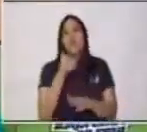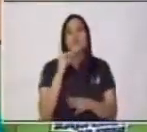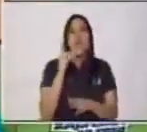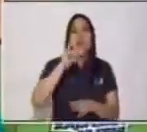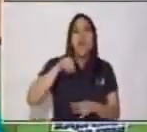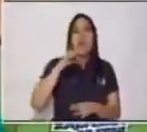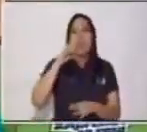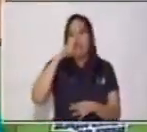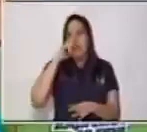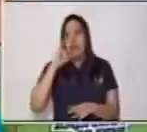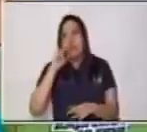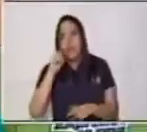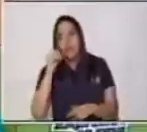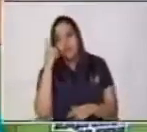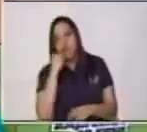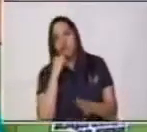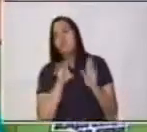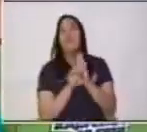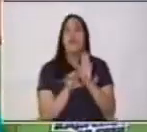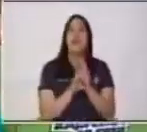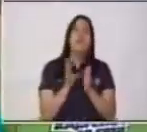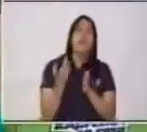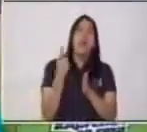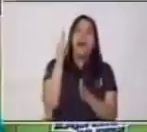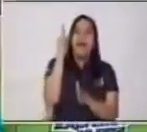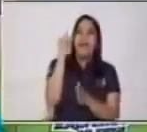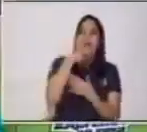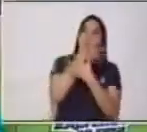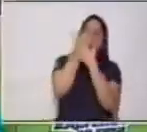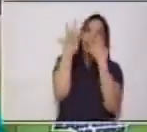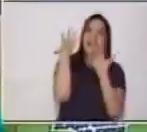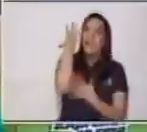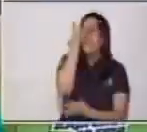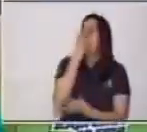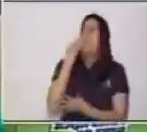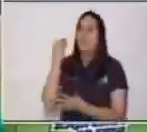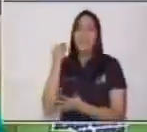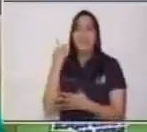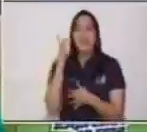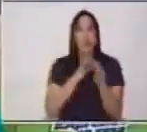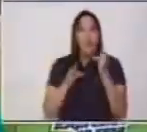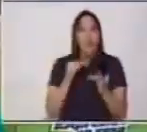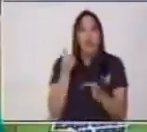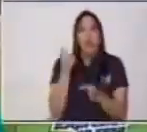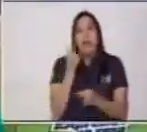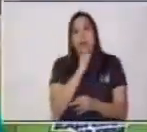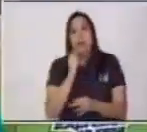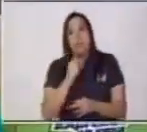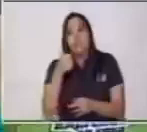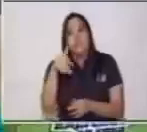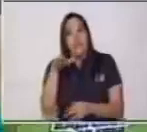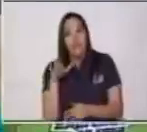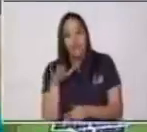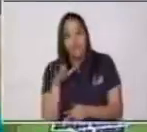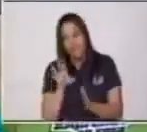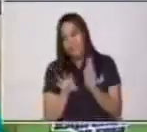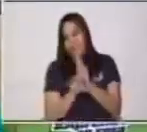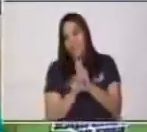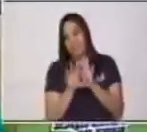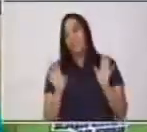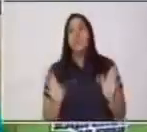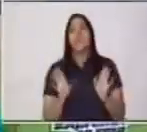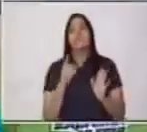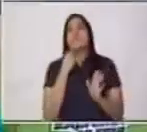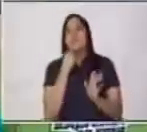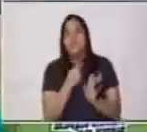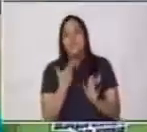está bonito, la estrella es azul. Todo ese tipo de adjetivos vamos a encontrar en este tipo de trama, cuyo fin